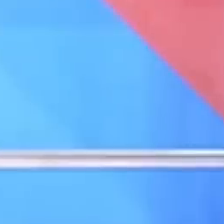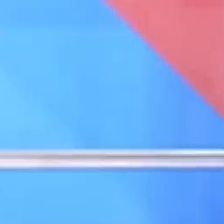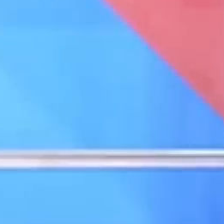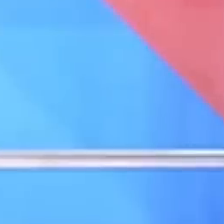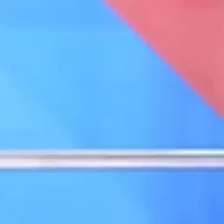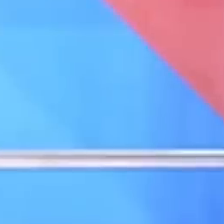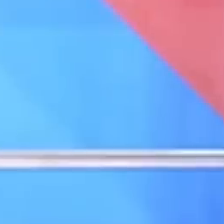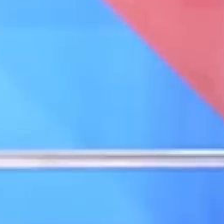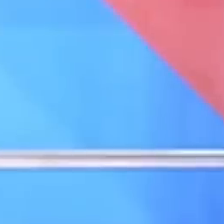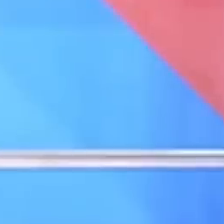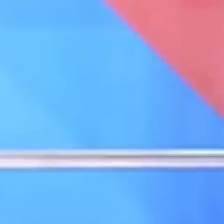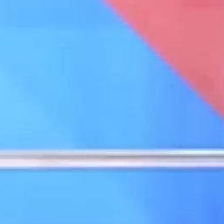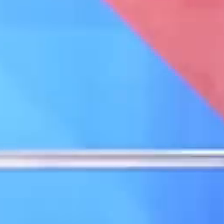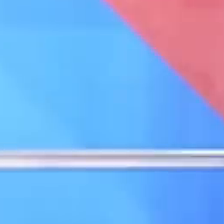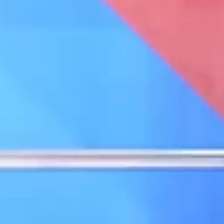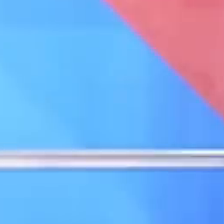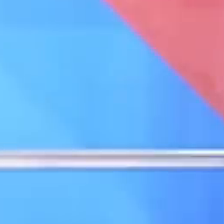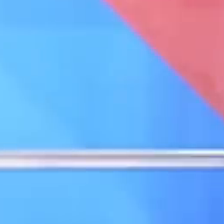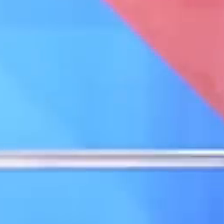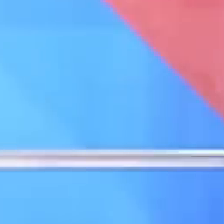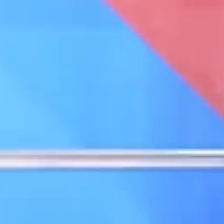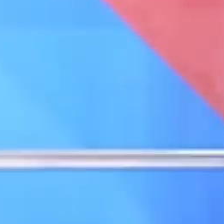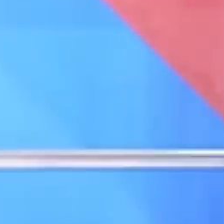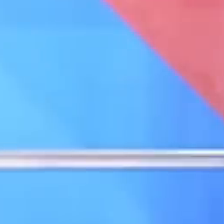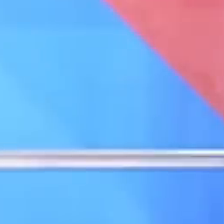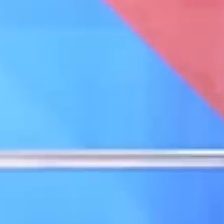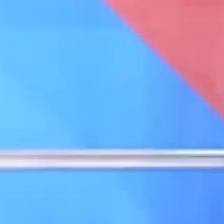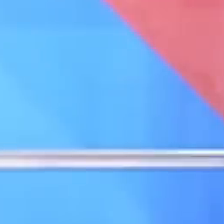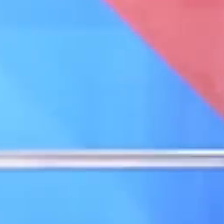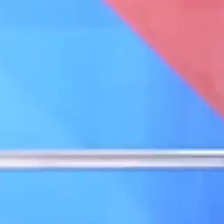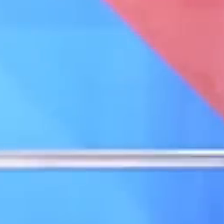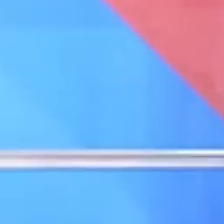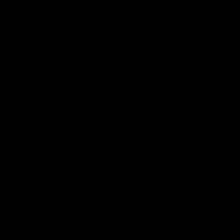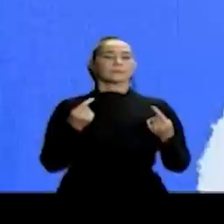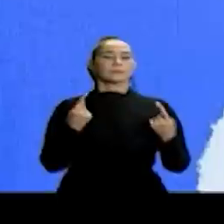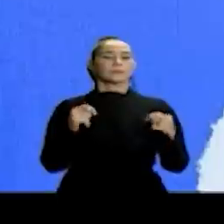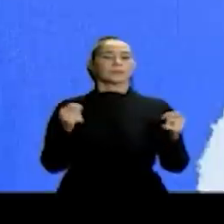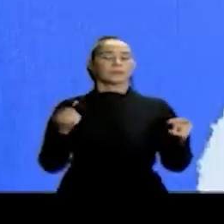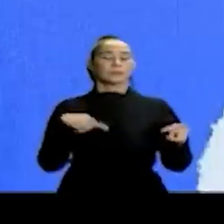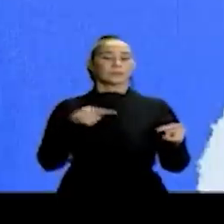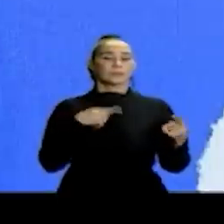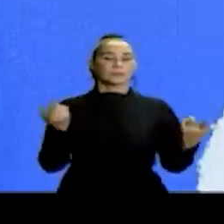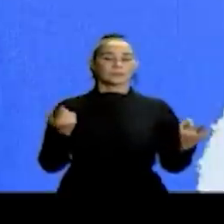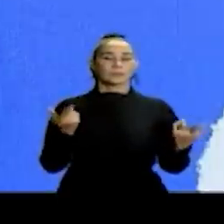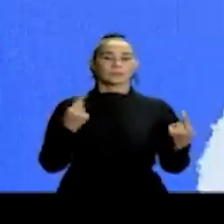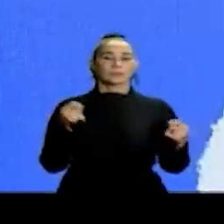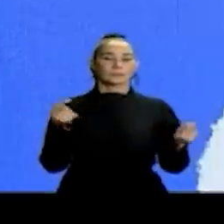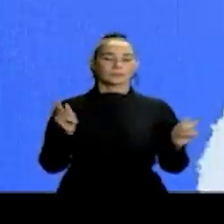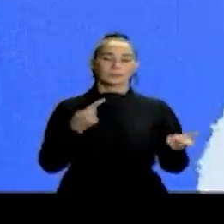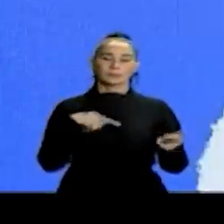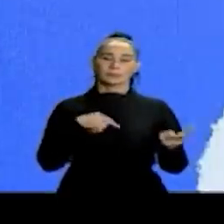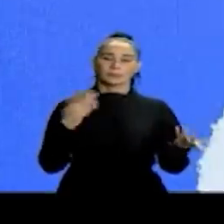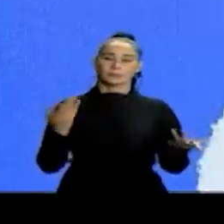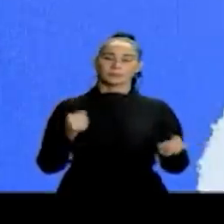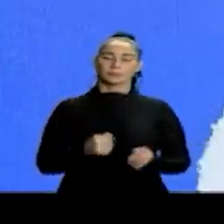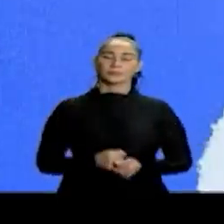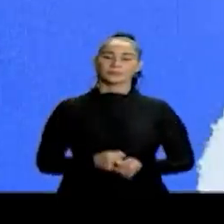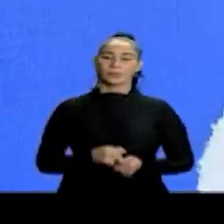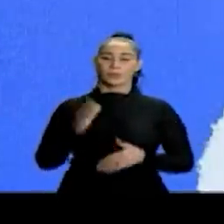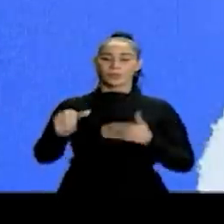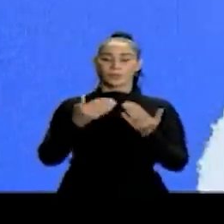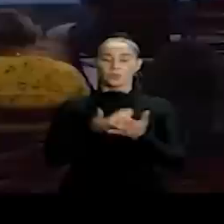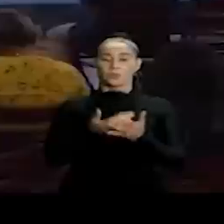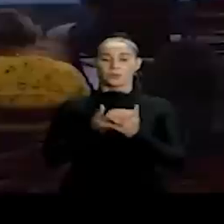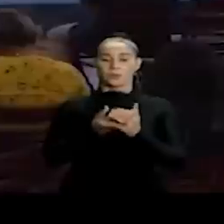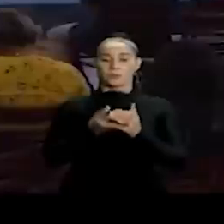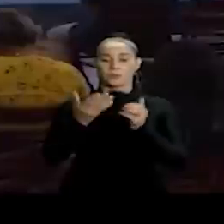arresto al menos para un policía que estuvo involucrado en ese hecho. ¿Qué tratamos nosotros cuando vamos